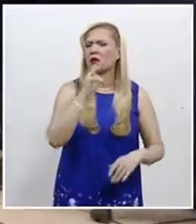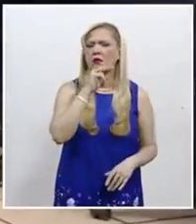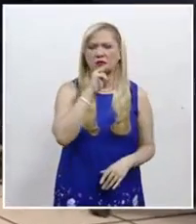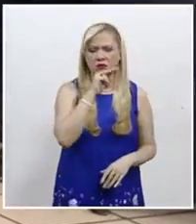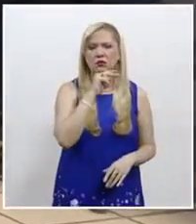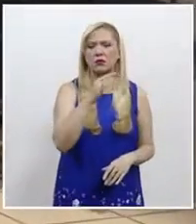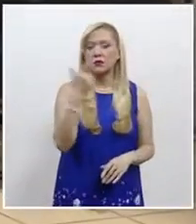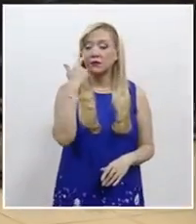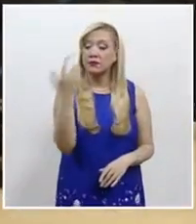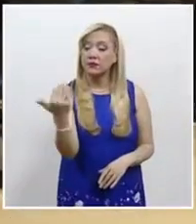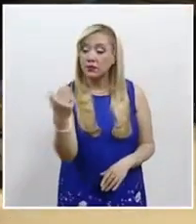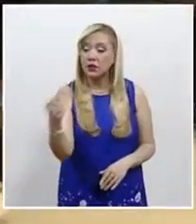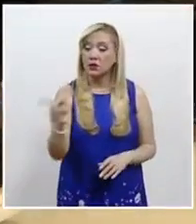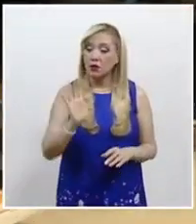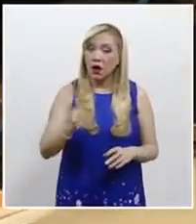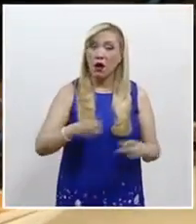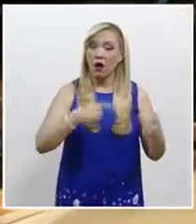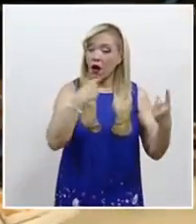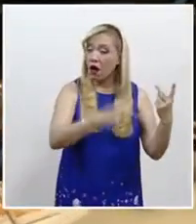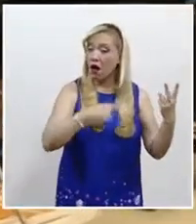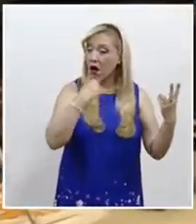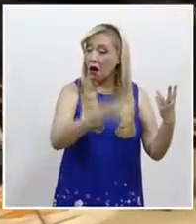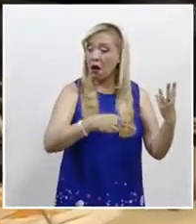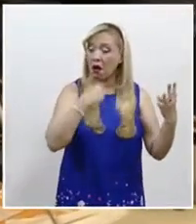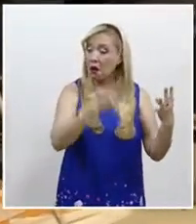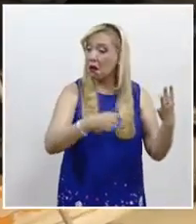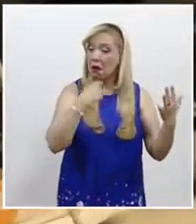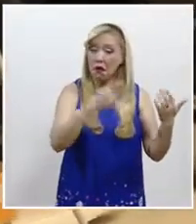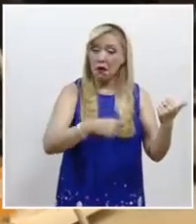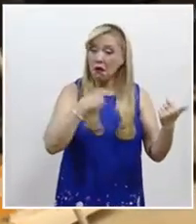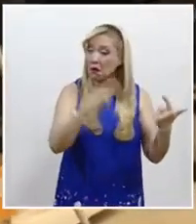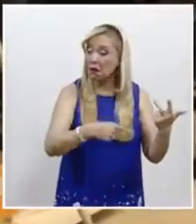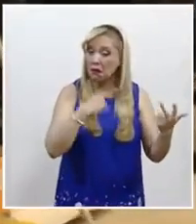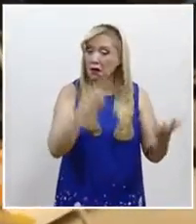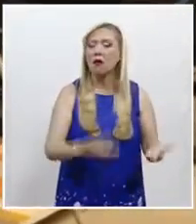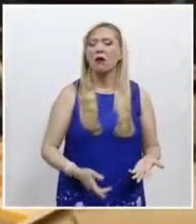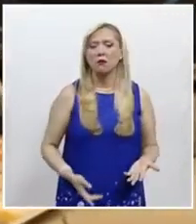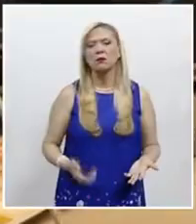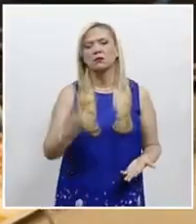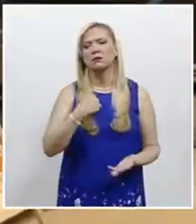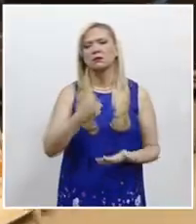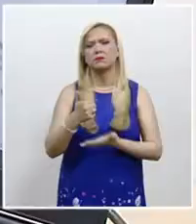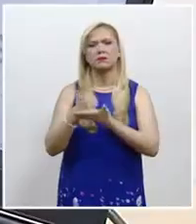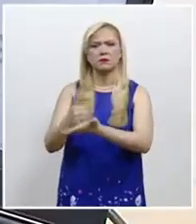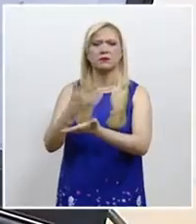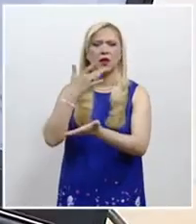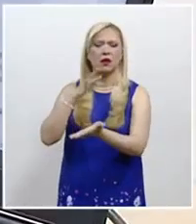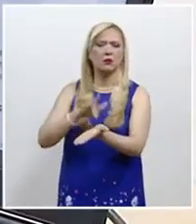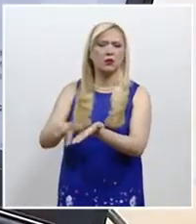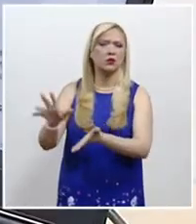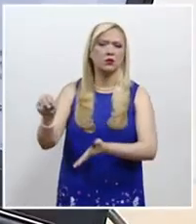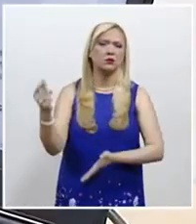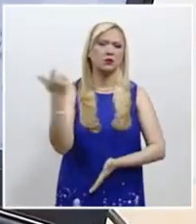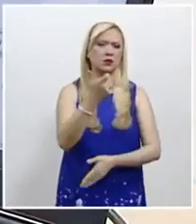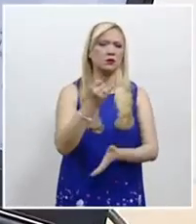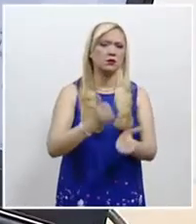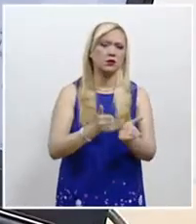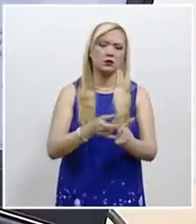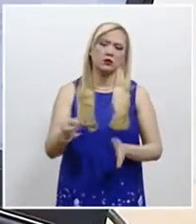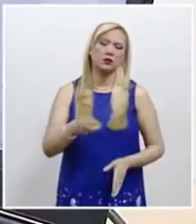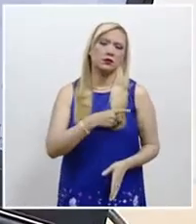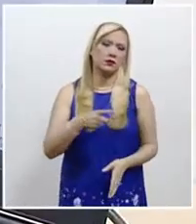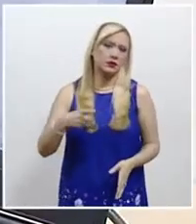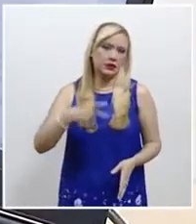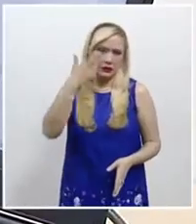para realizar el cobro y que se contribuya con el fisco de acuerdo con la capacidad de cada persona moral. Al resolver un